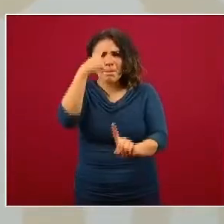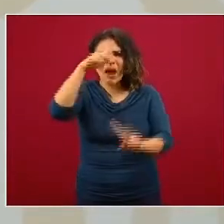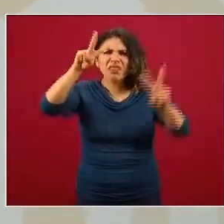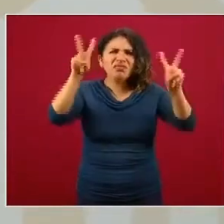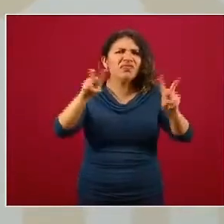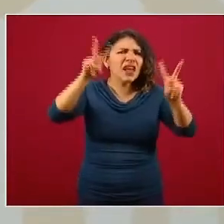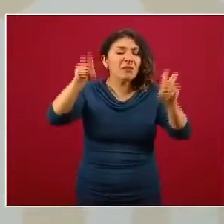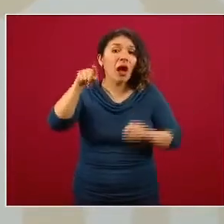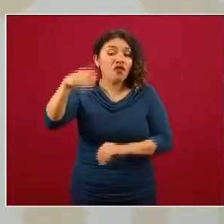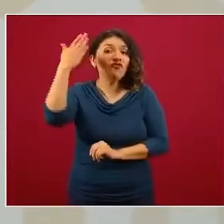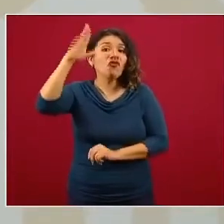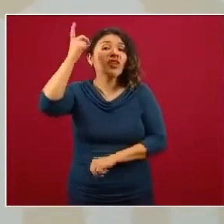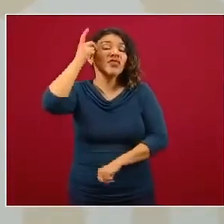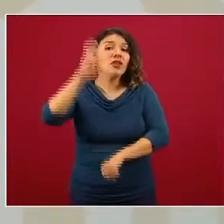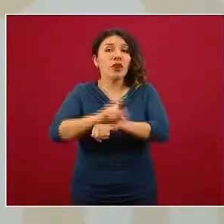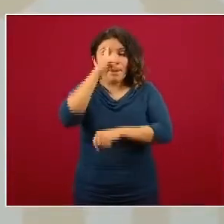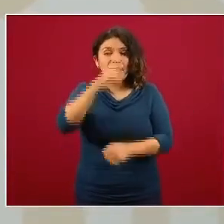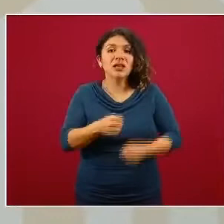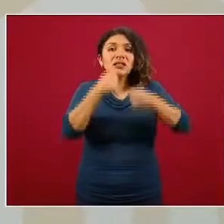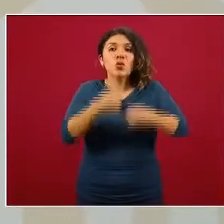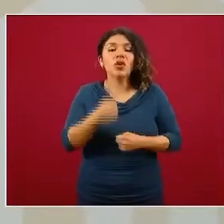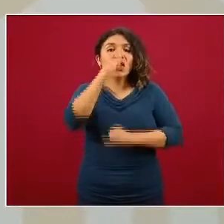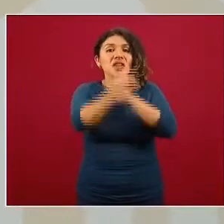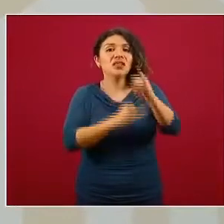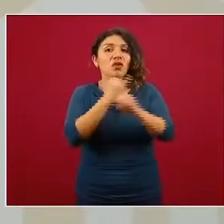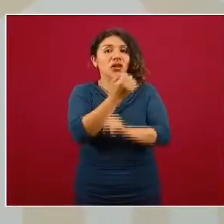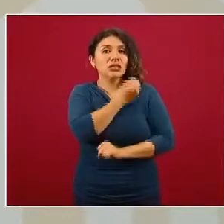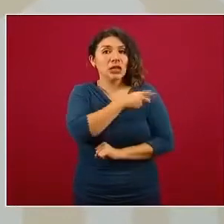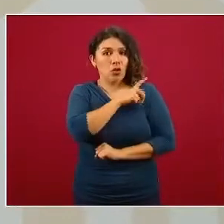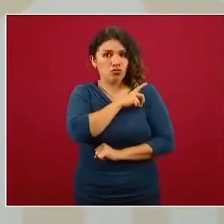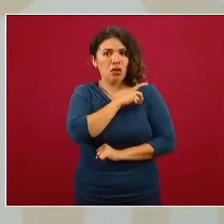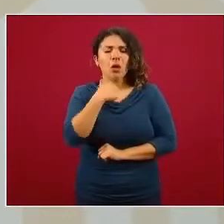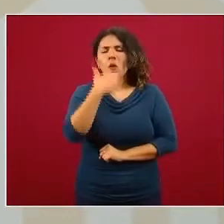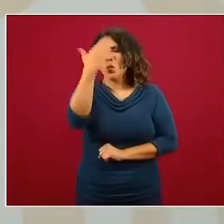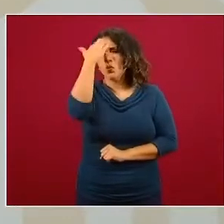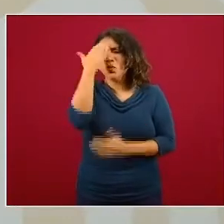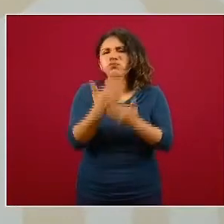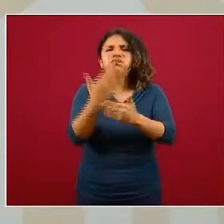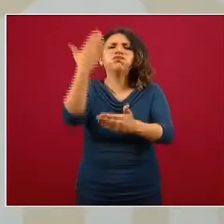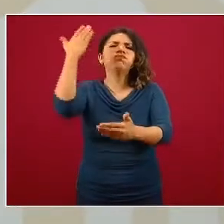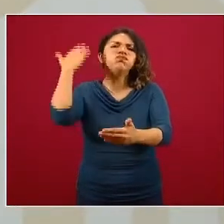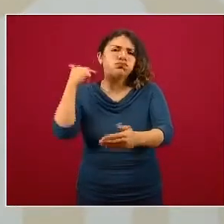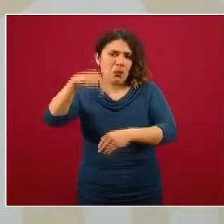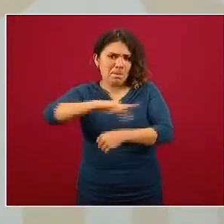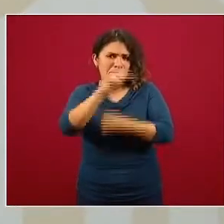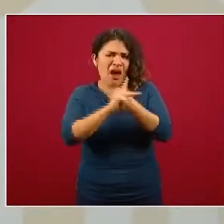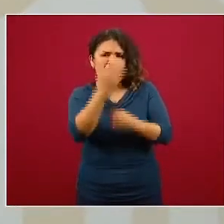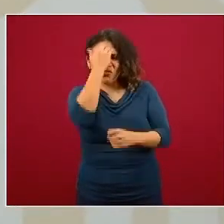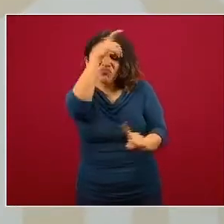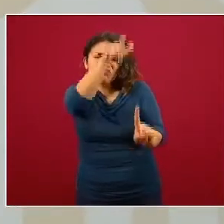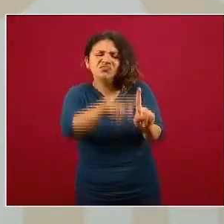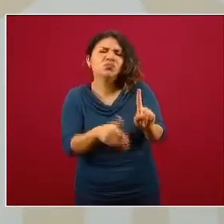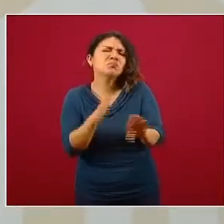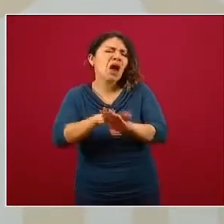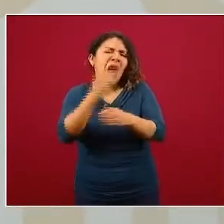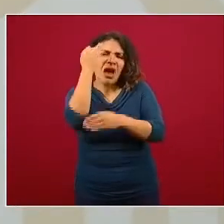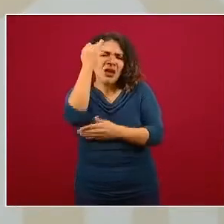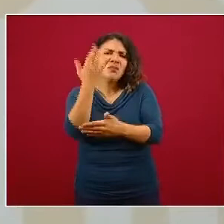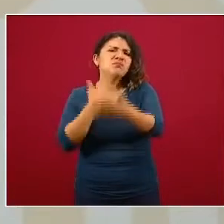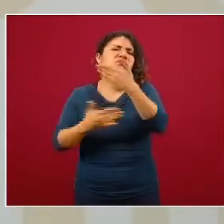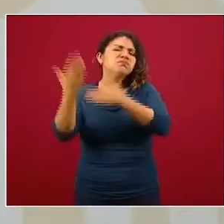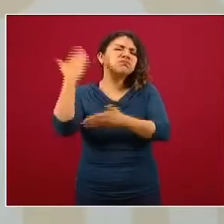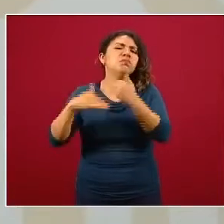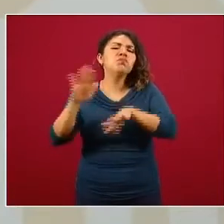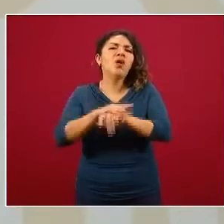directora de Seguridad Internacional en Salud y la conocemos el país la conoce desde hace mucho tiempo porque ella ha